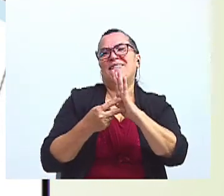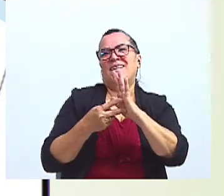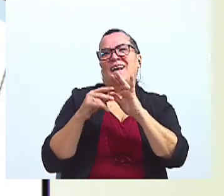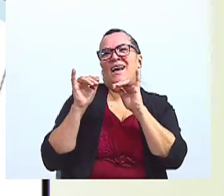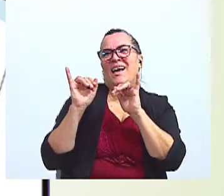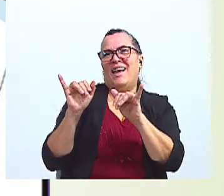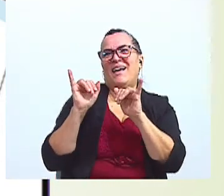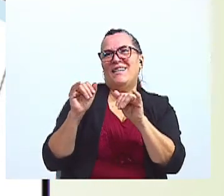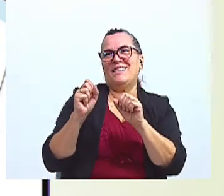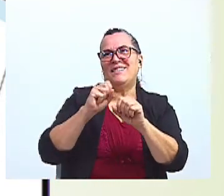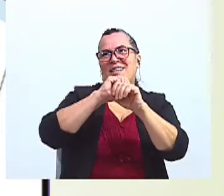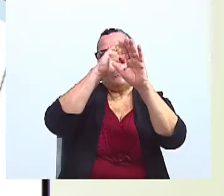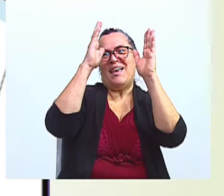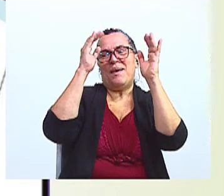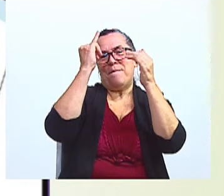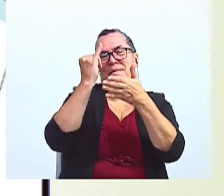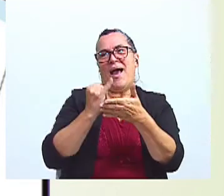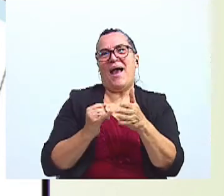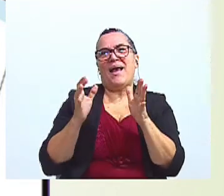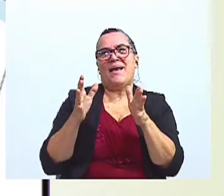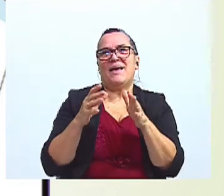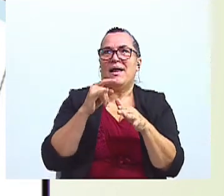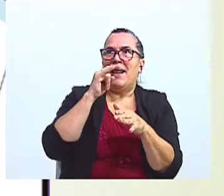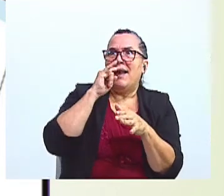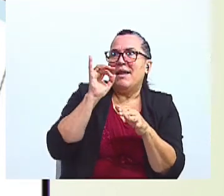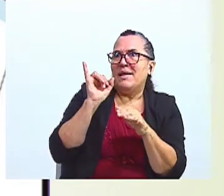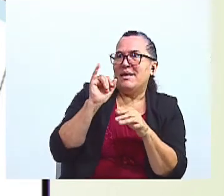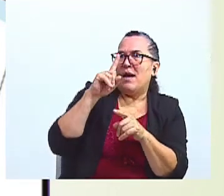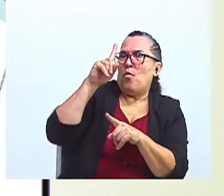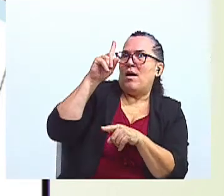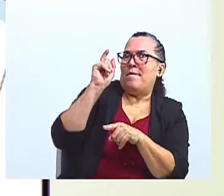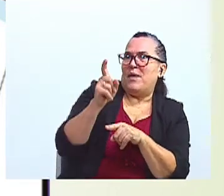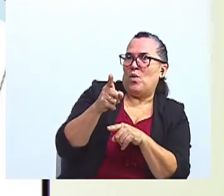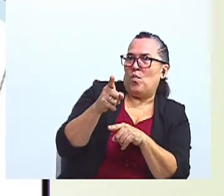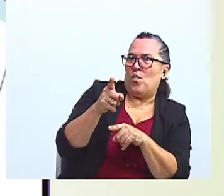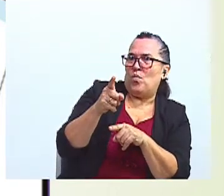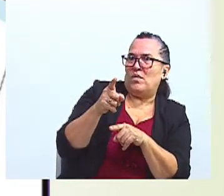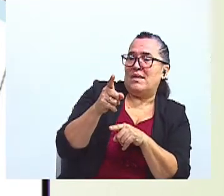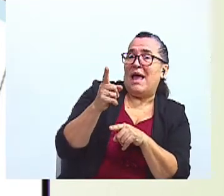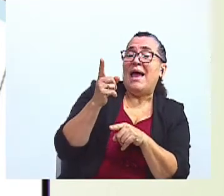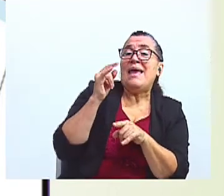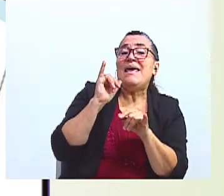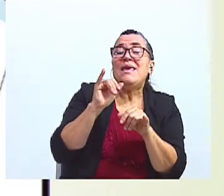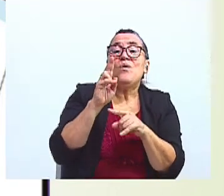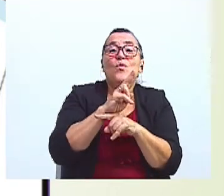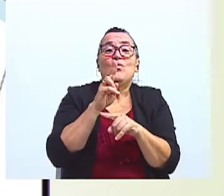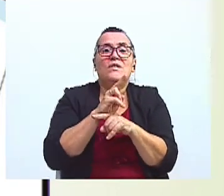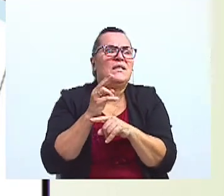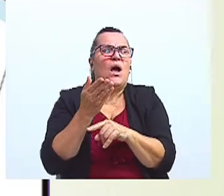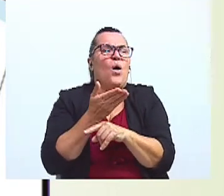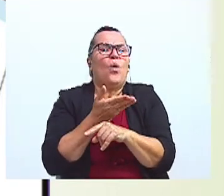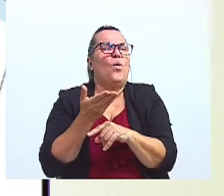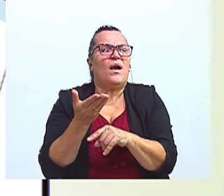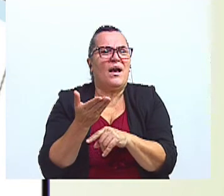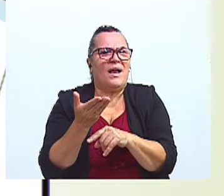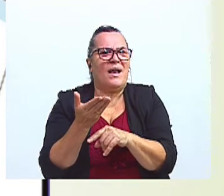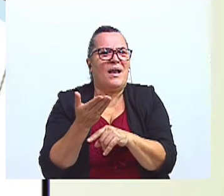esa imagen? Bueno, que la niña le hace una pregunta y por ello utiliza el con qué.